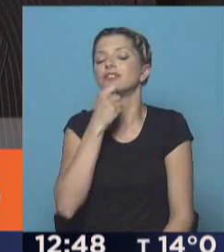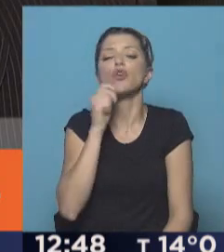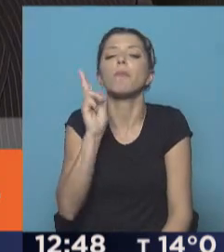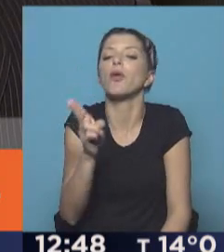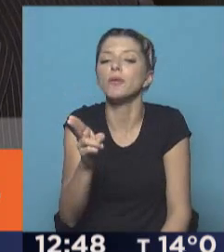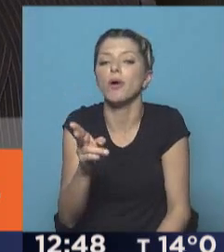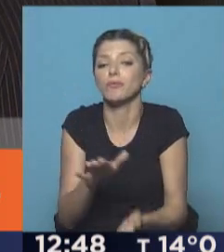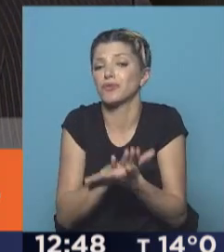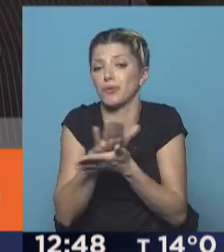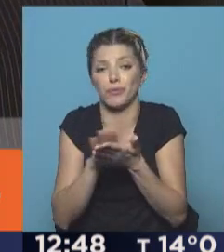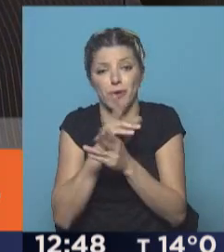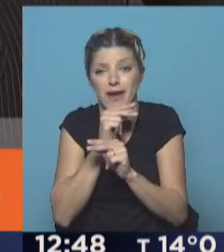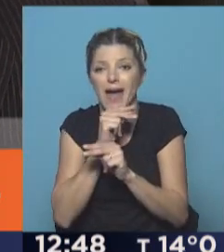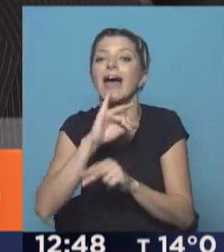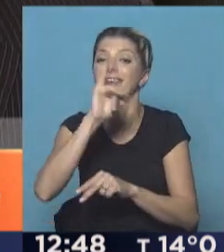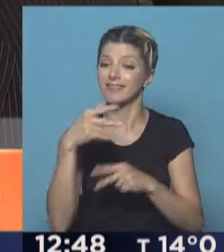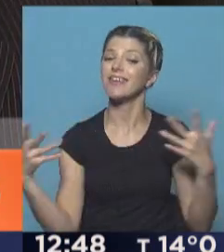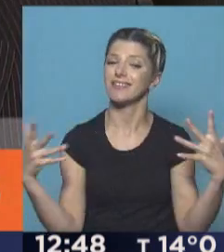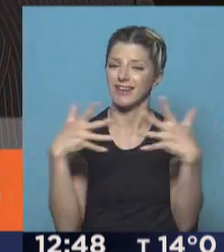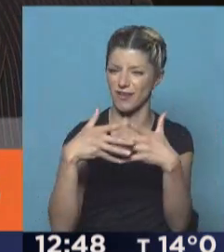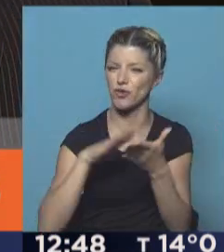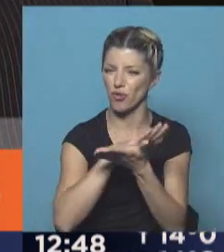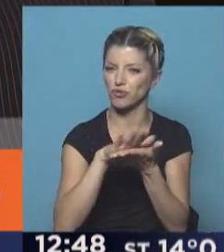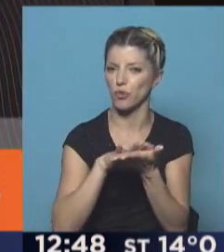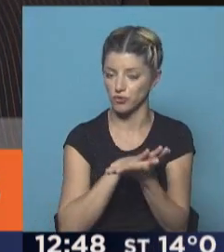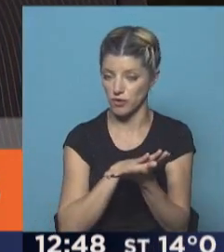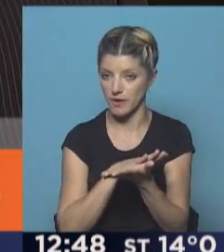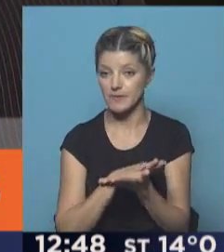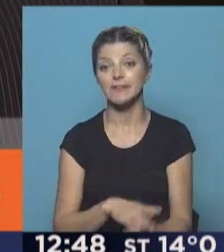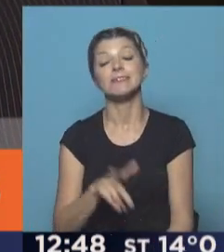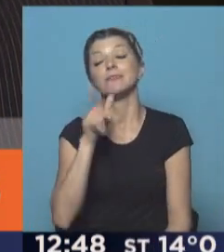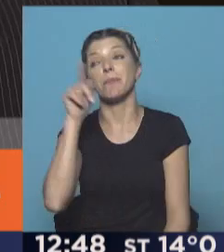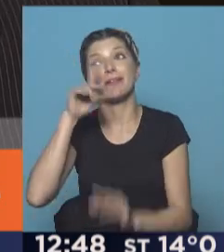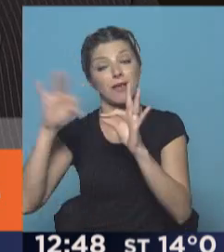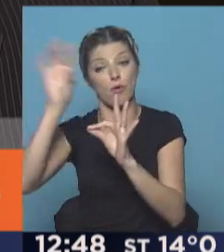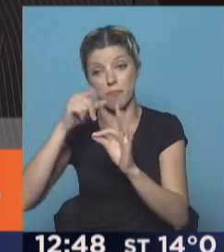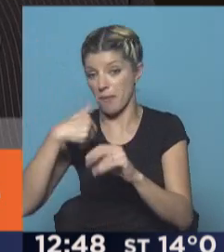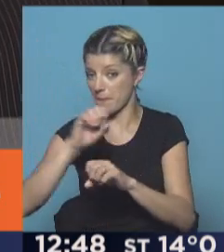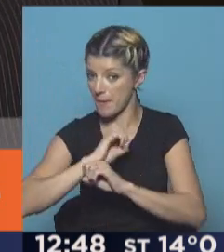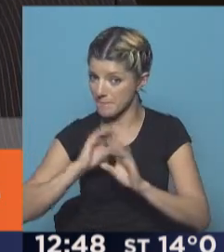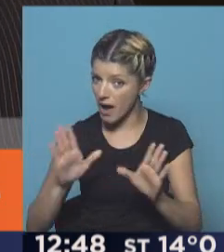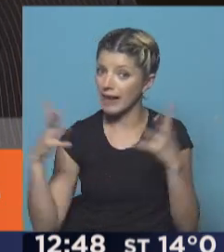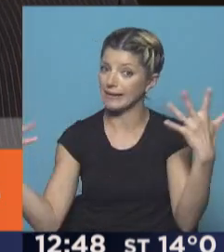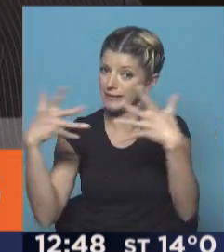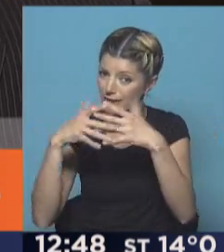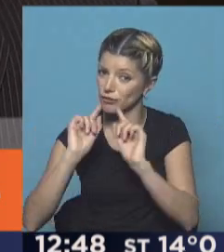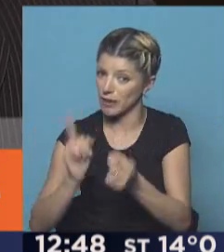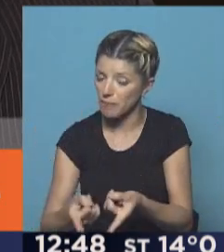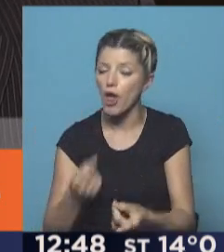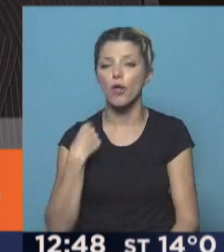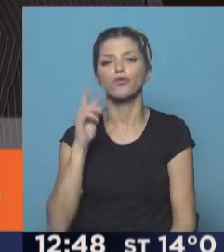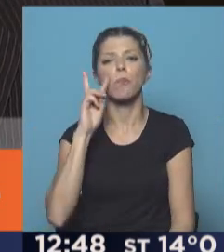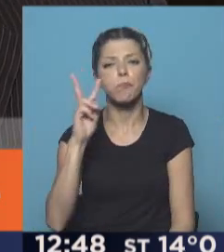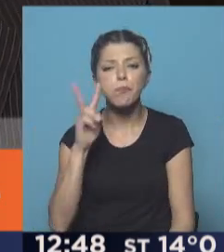La integración sí, y en eso evidentemente Europa no va bien en la integración porque tenemos familias en